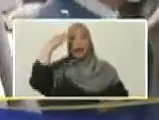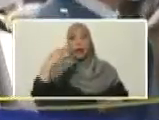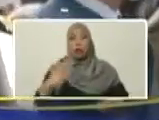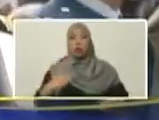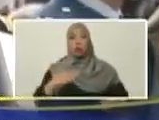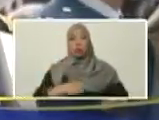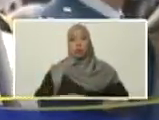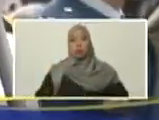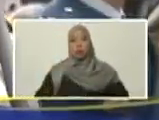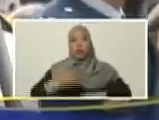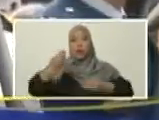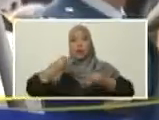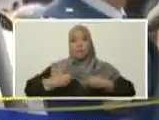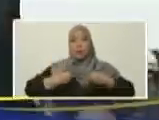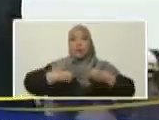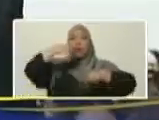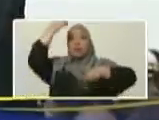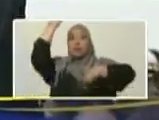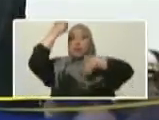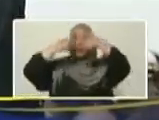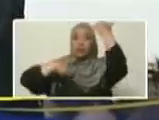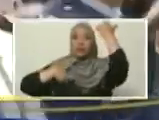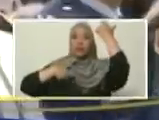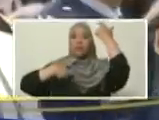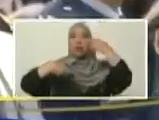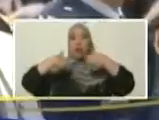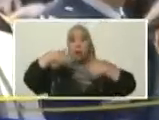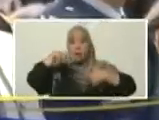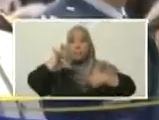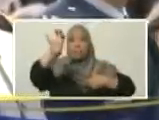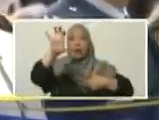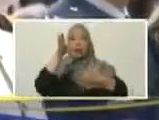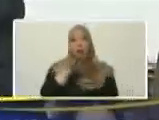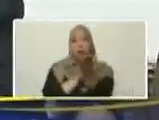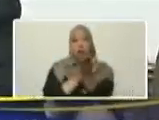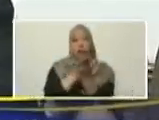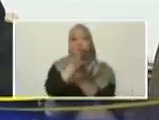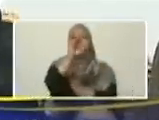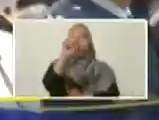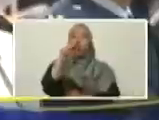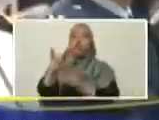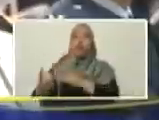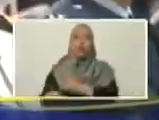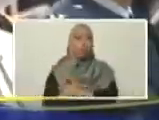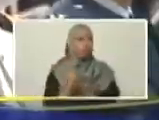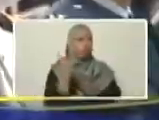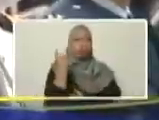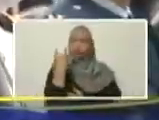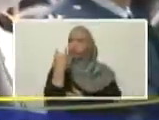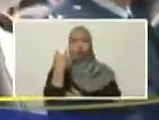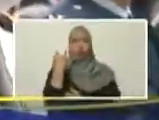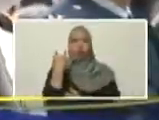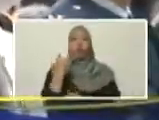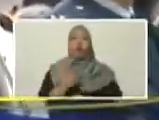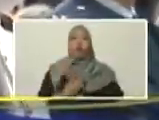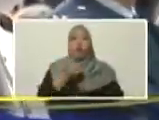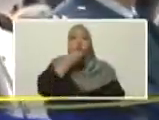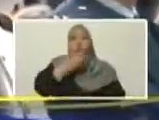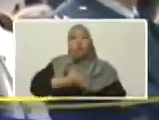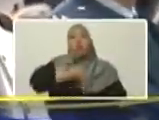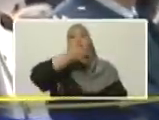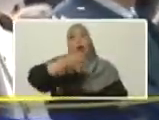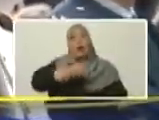dignidad. ¿Sabe, vive? La patria sigue. Leales siempre. Traidores nunca. Buenas tardes, mi comandante en jefe. Buenas